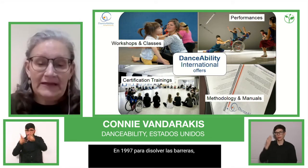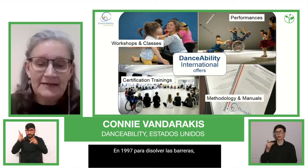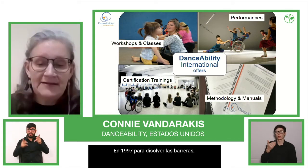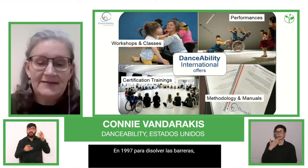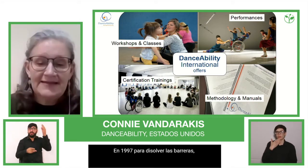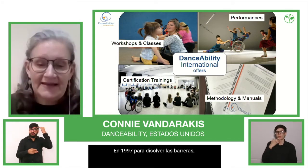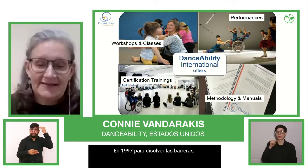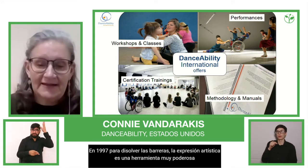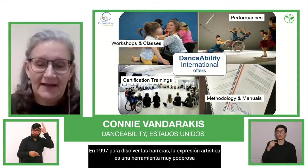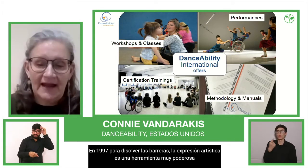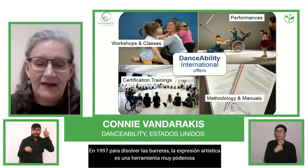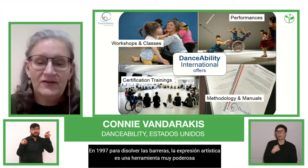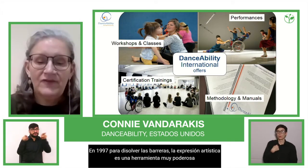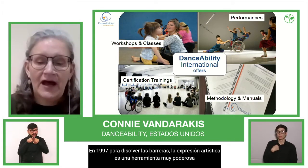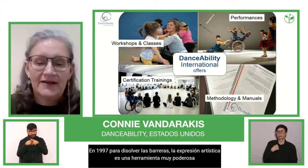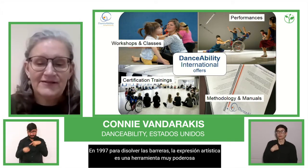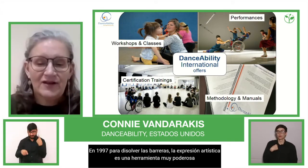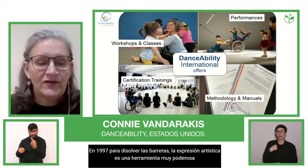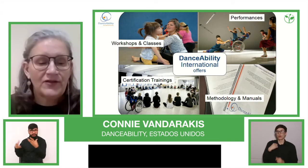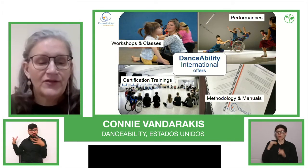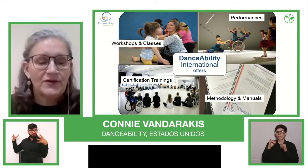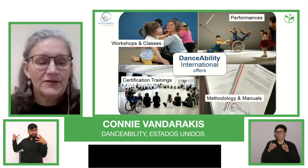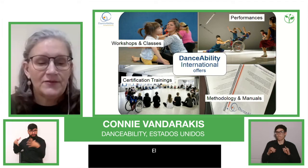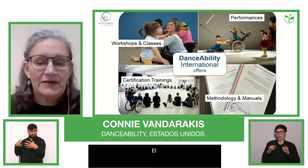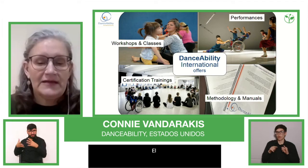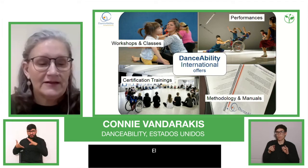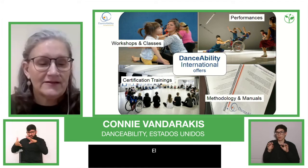El método Danceability ha sido escrito,